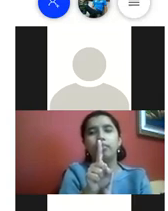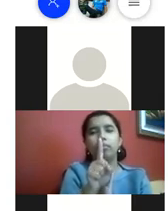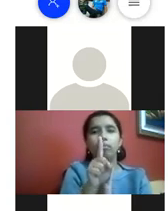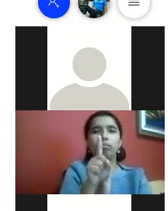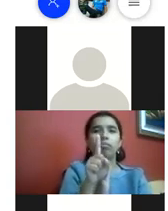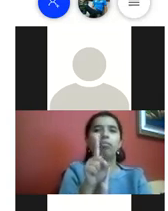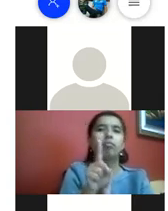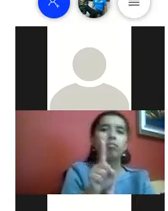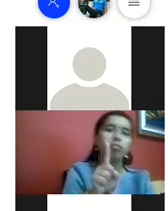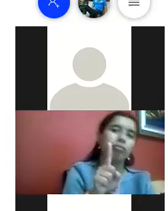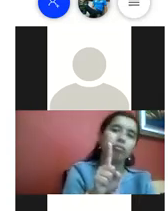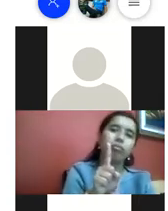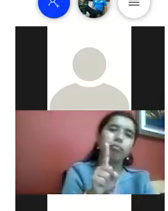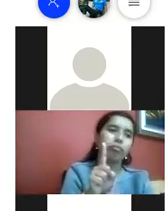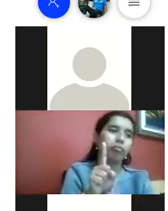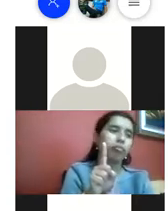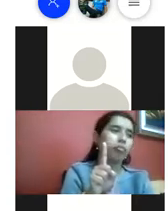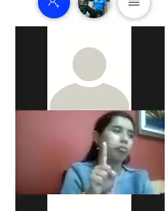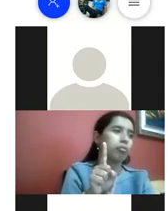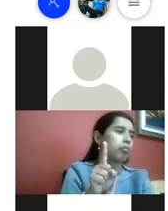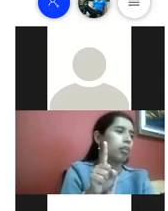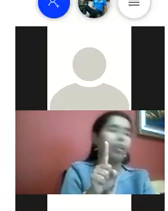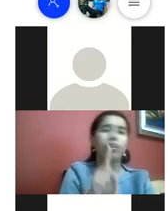igual a 0.005.